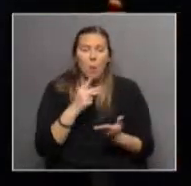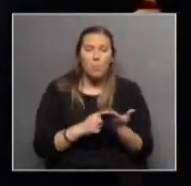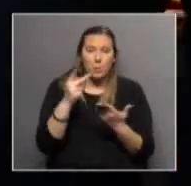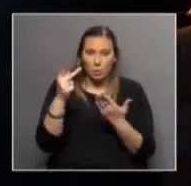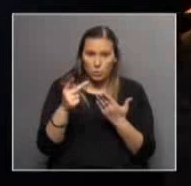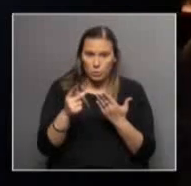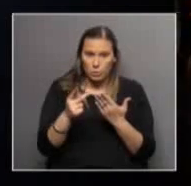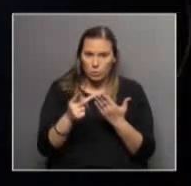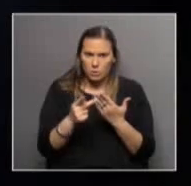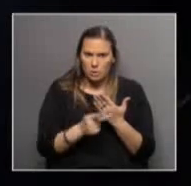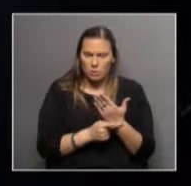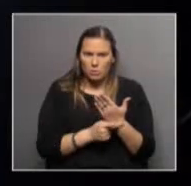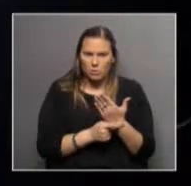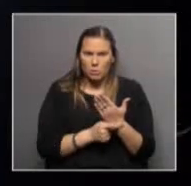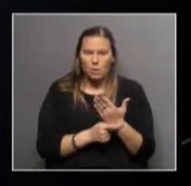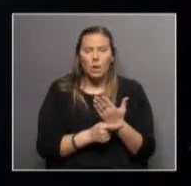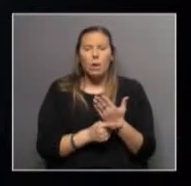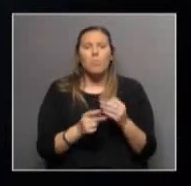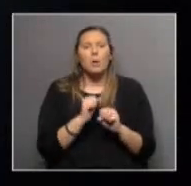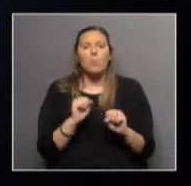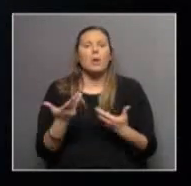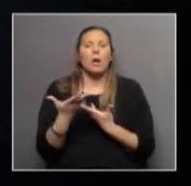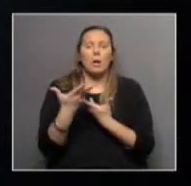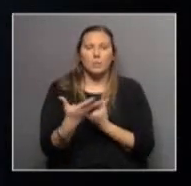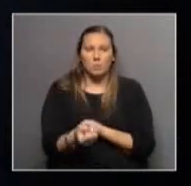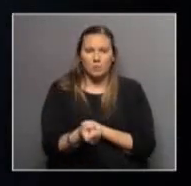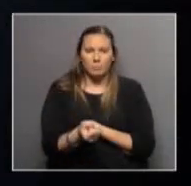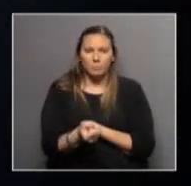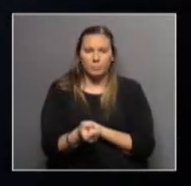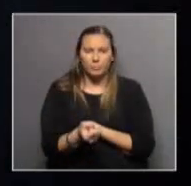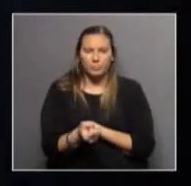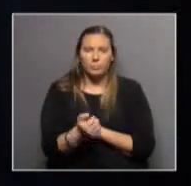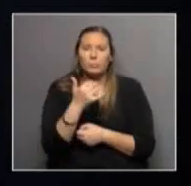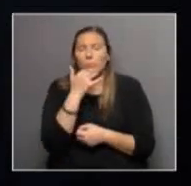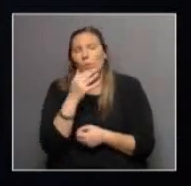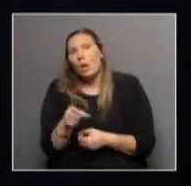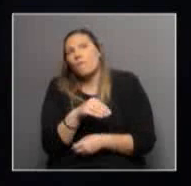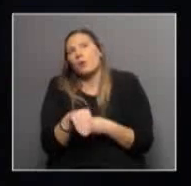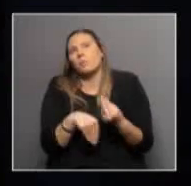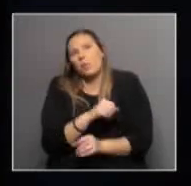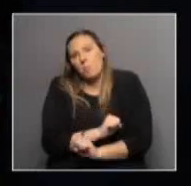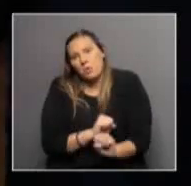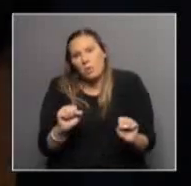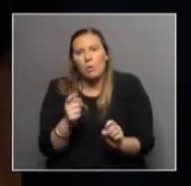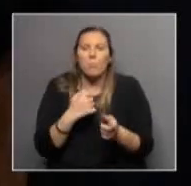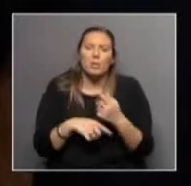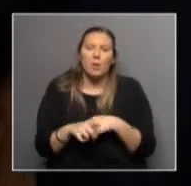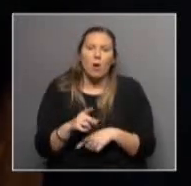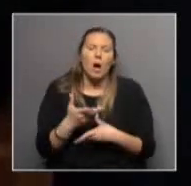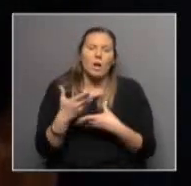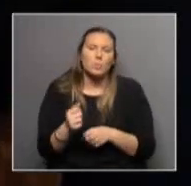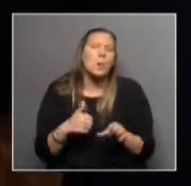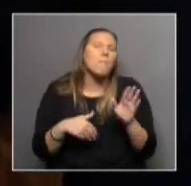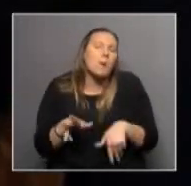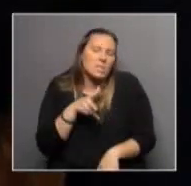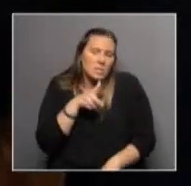un brócoli, un ladrillo, para poder ayudar a... yo no sé si toda la familia podremos, pero por lo menos los que tienen más